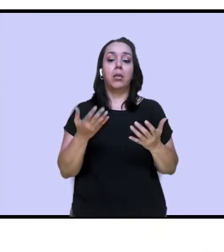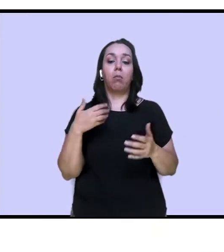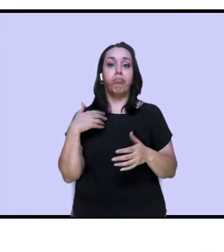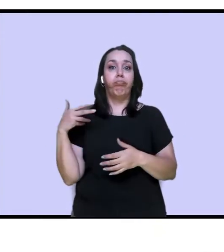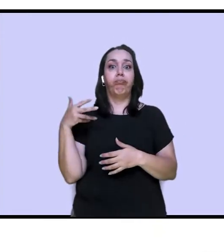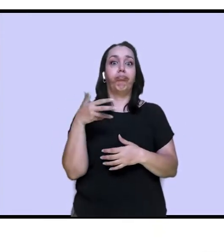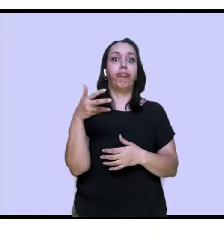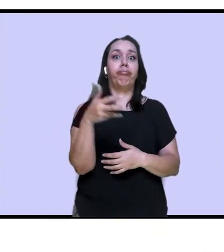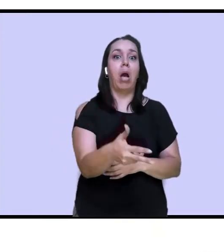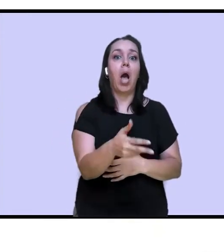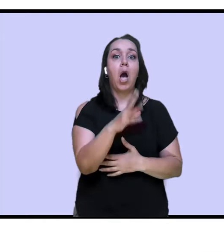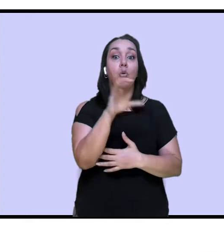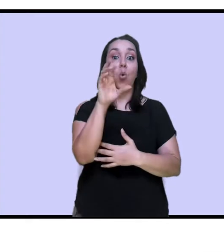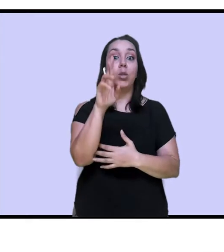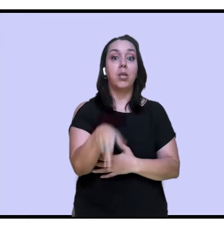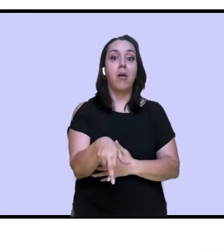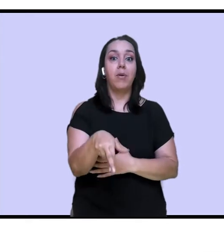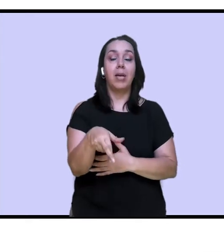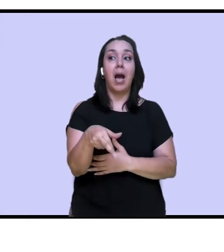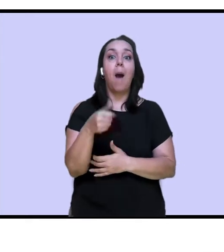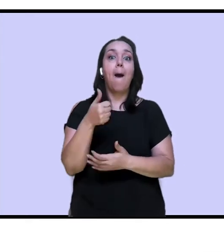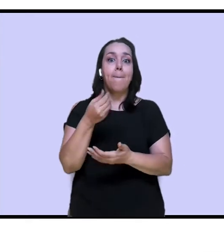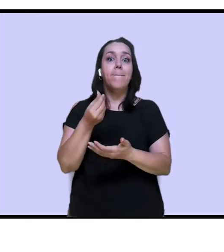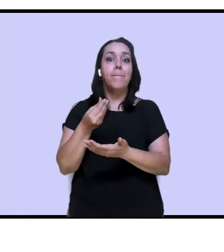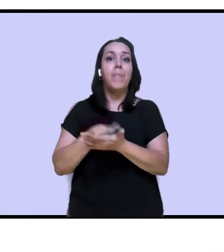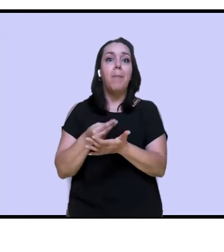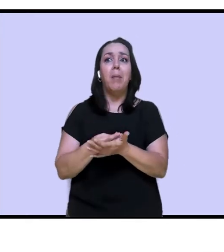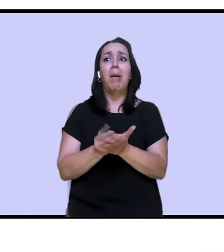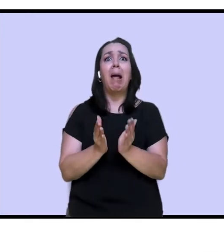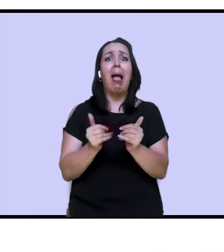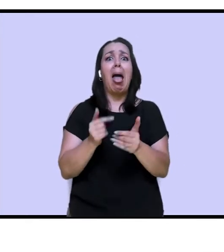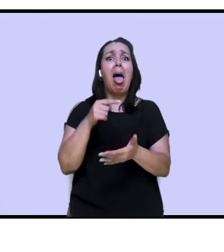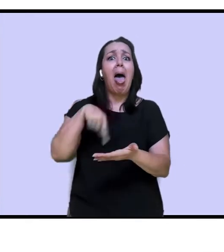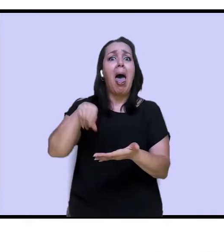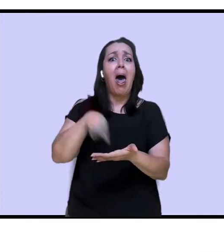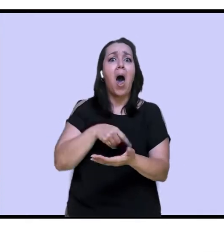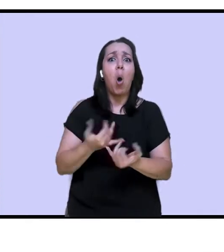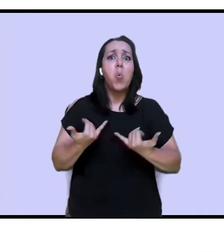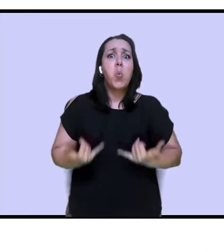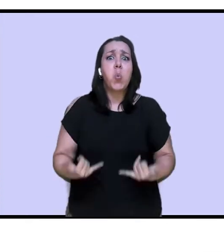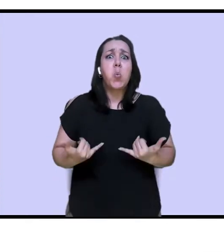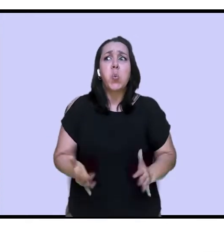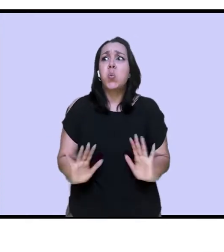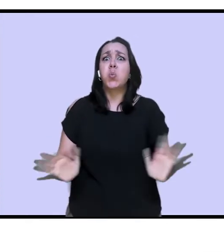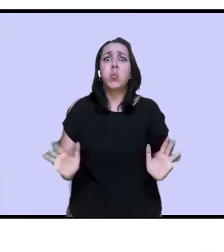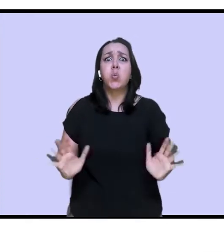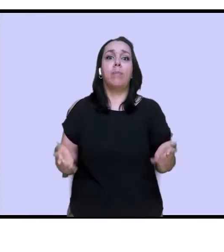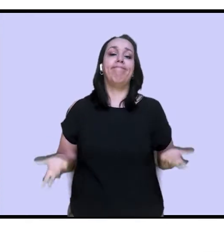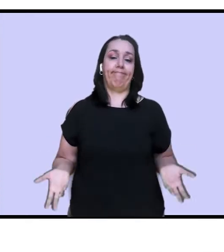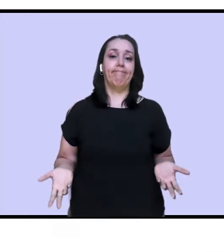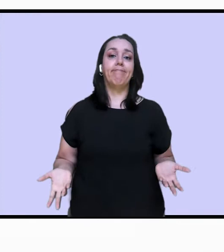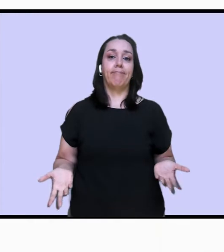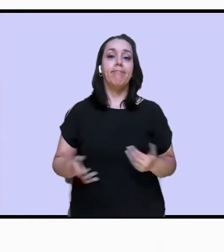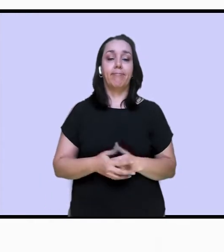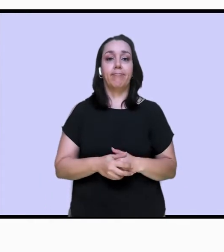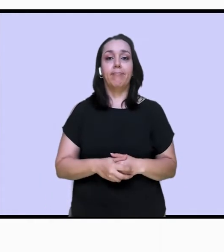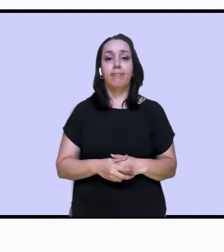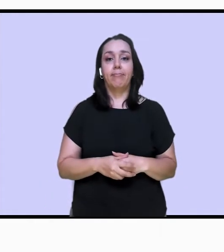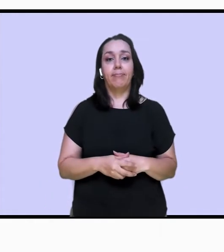ingresaron al país con documentación al día, pero se les venció y ya no están vigentes.